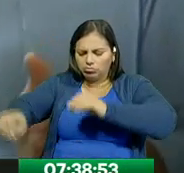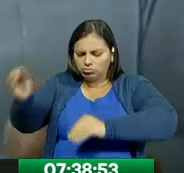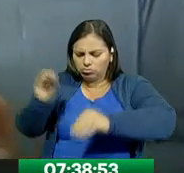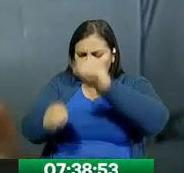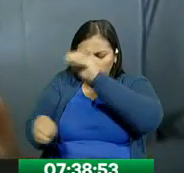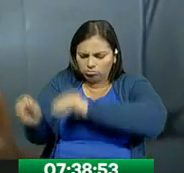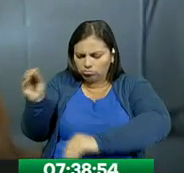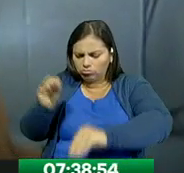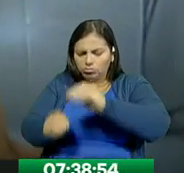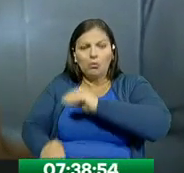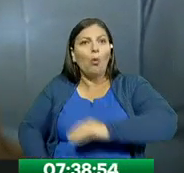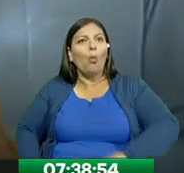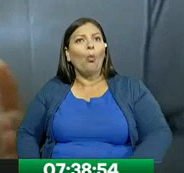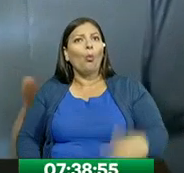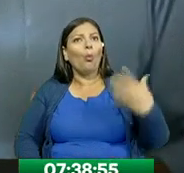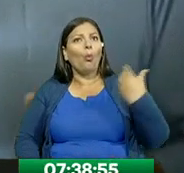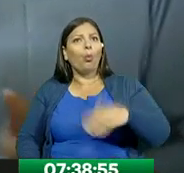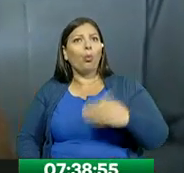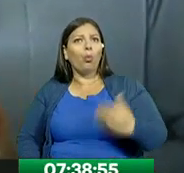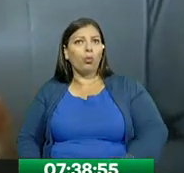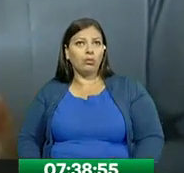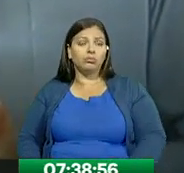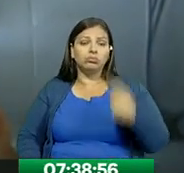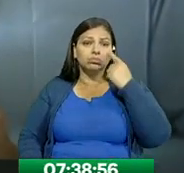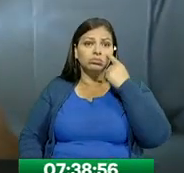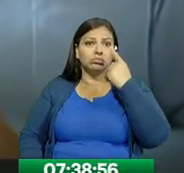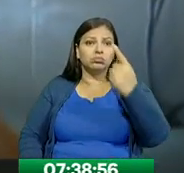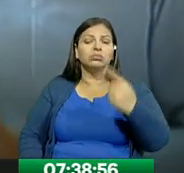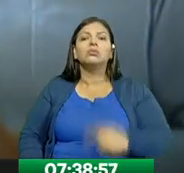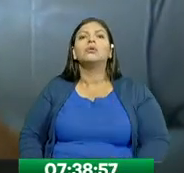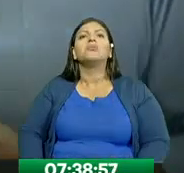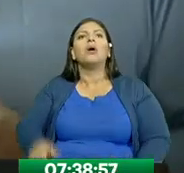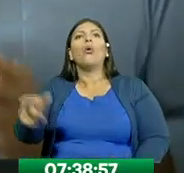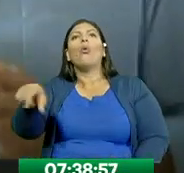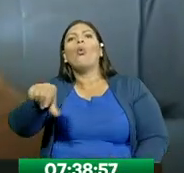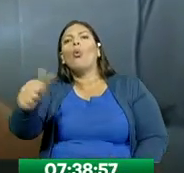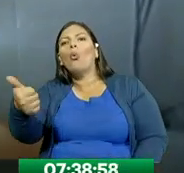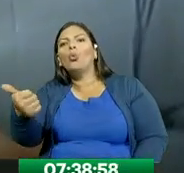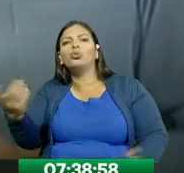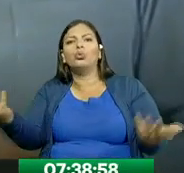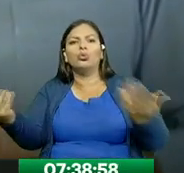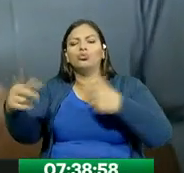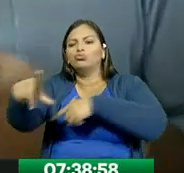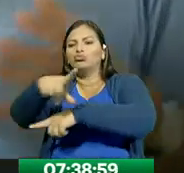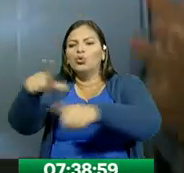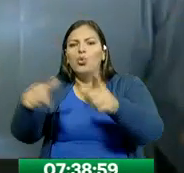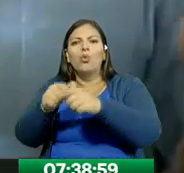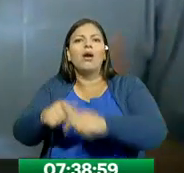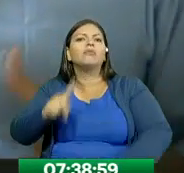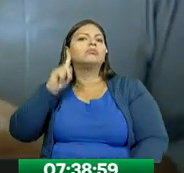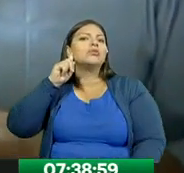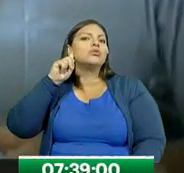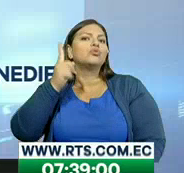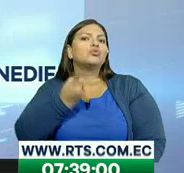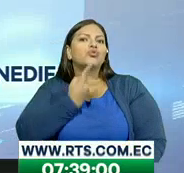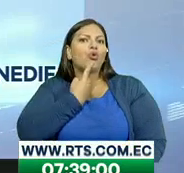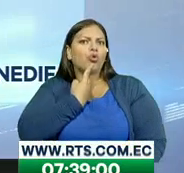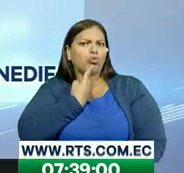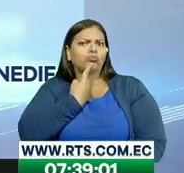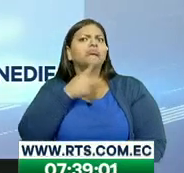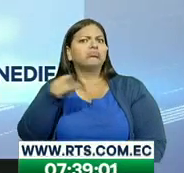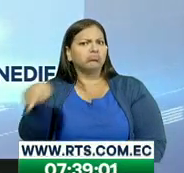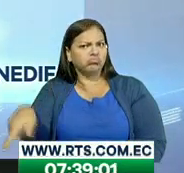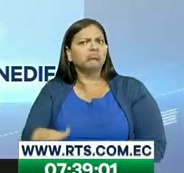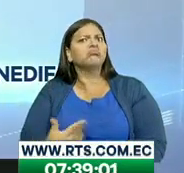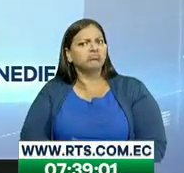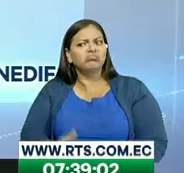Audición y Lenguaje, que es para personas con discapacidad auditiva. Tenemos nuestro coro Nota de Luz, que es un coro conformado por no videntes. En Guayaquil